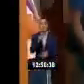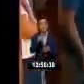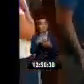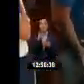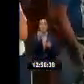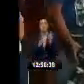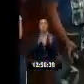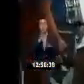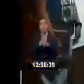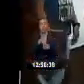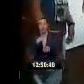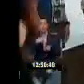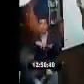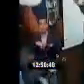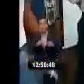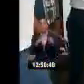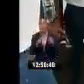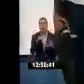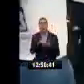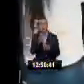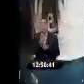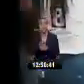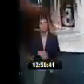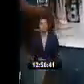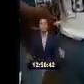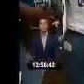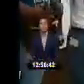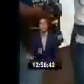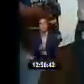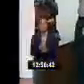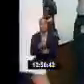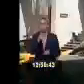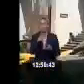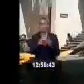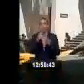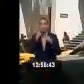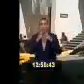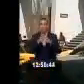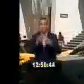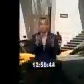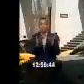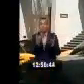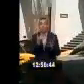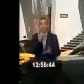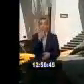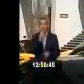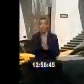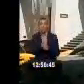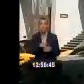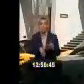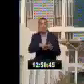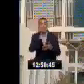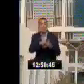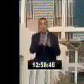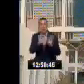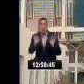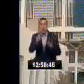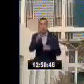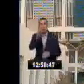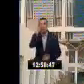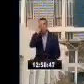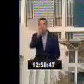27.891. Con ello se refiere a que cometió delitos en el país. A González se lo investiga por supuestamente adjudicar de forma irregular un contrato de limpieza